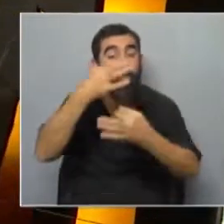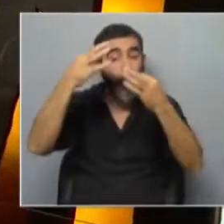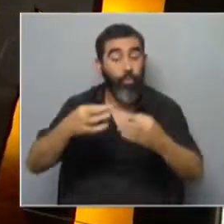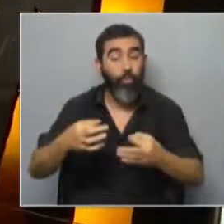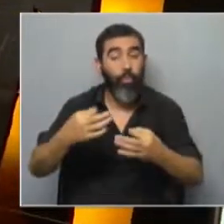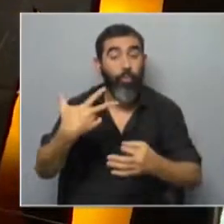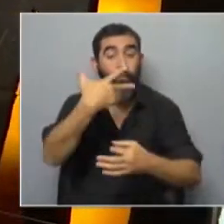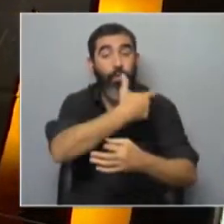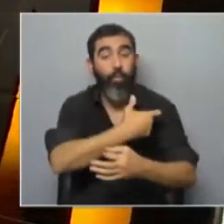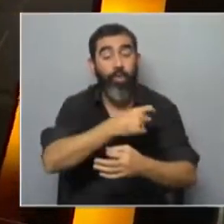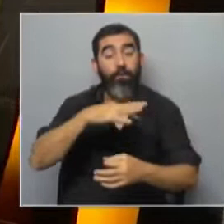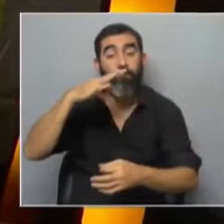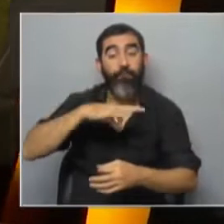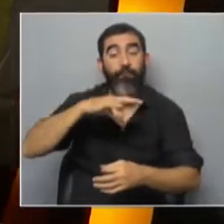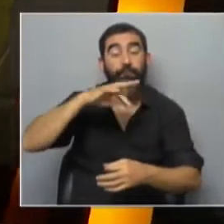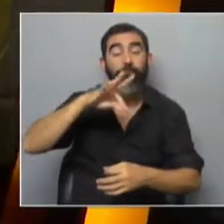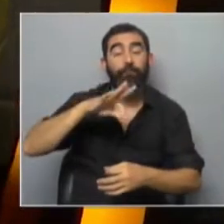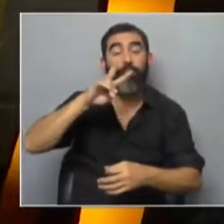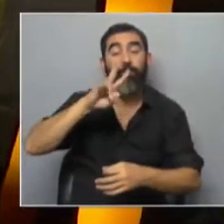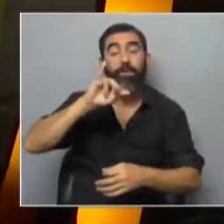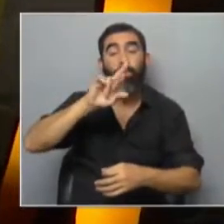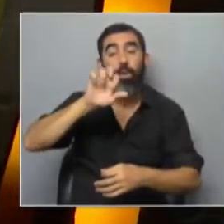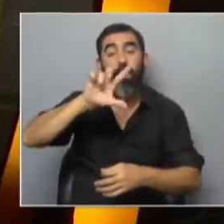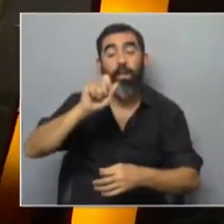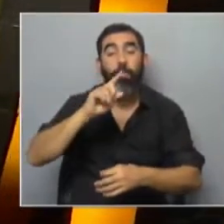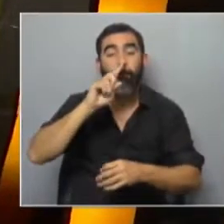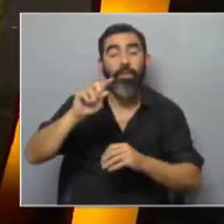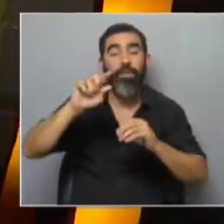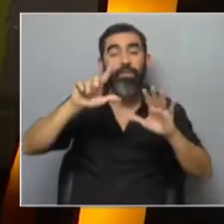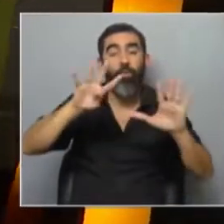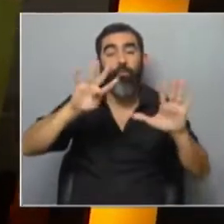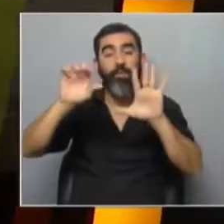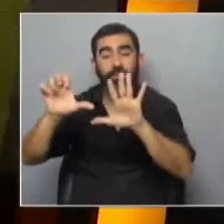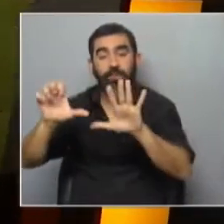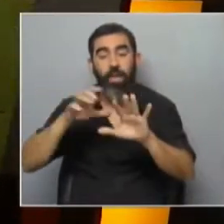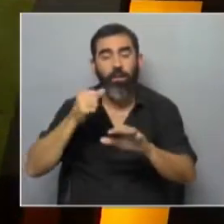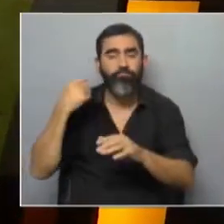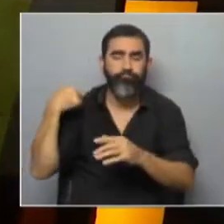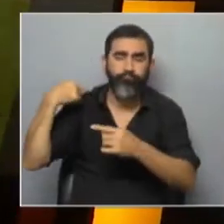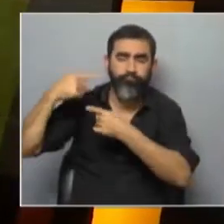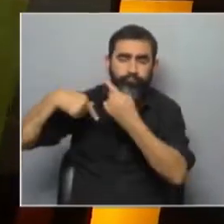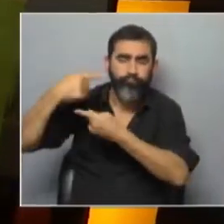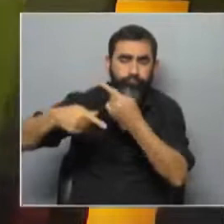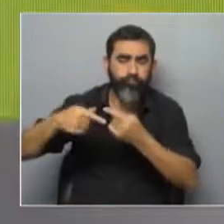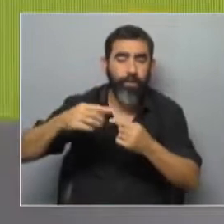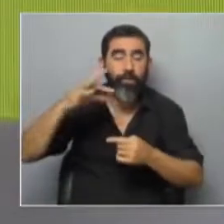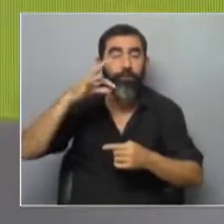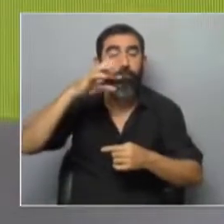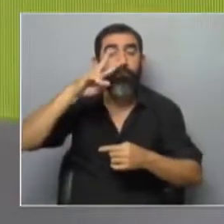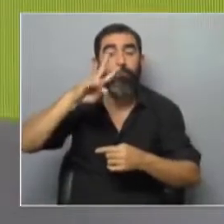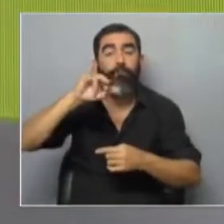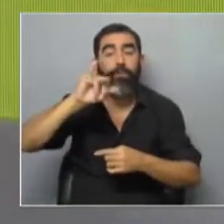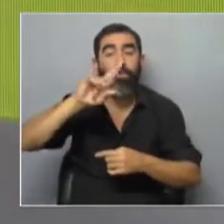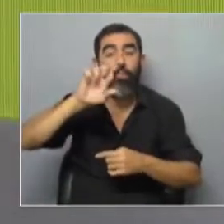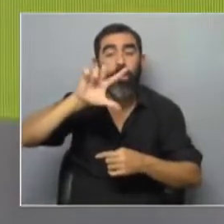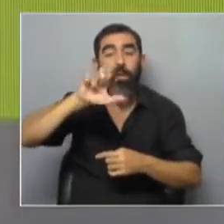justamente una vacuna contra la viruela en 1796 y bueno, tiene todo un origen en la viruela que afectaba a las